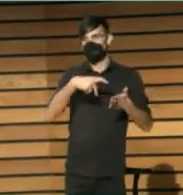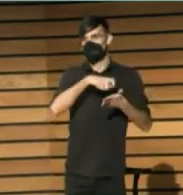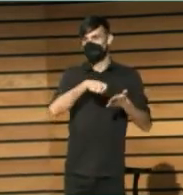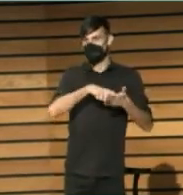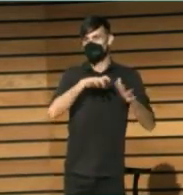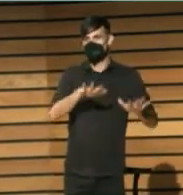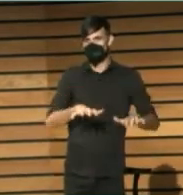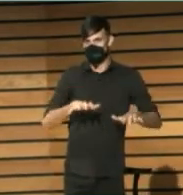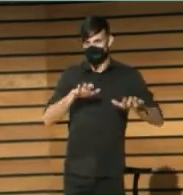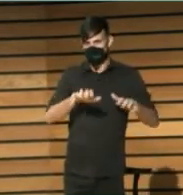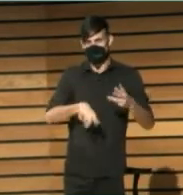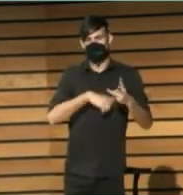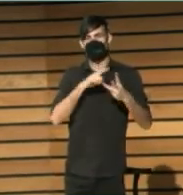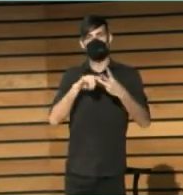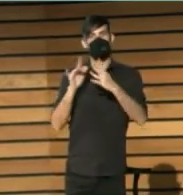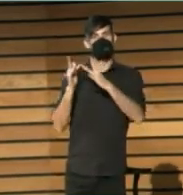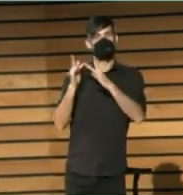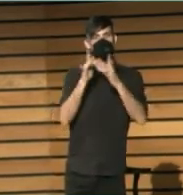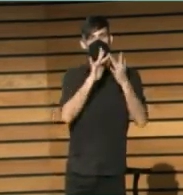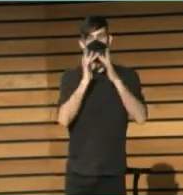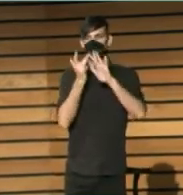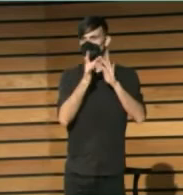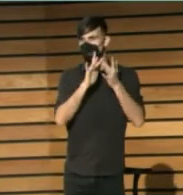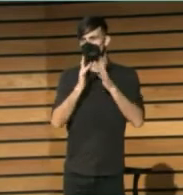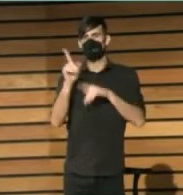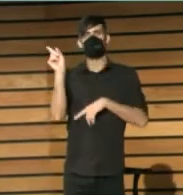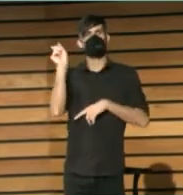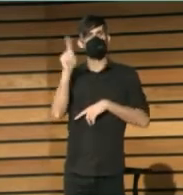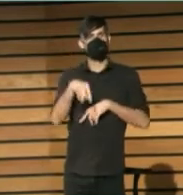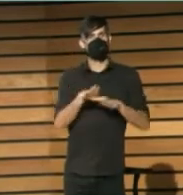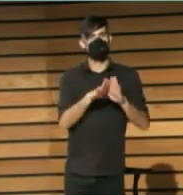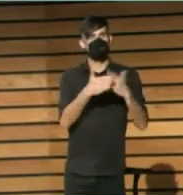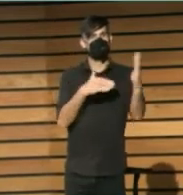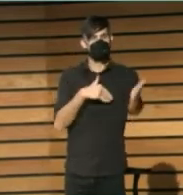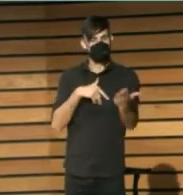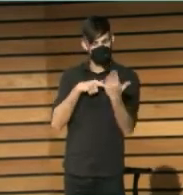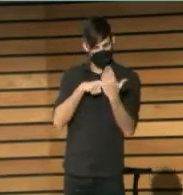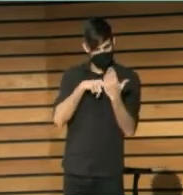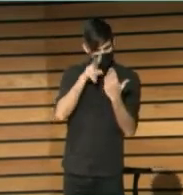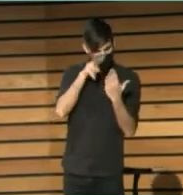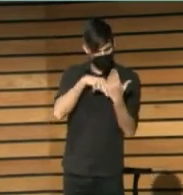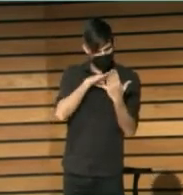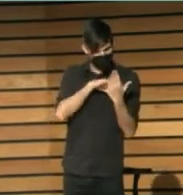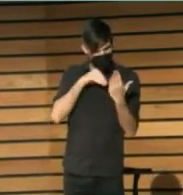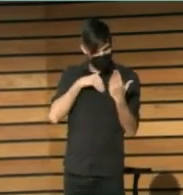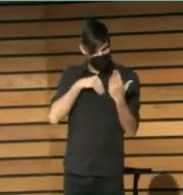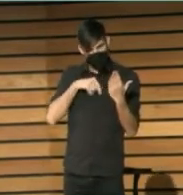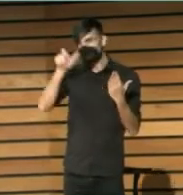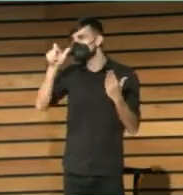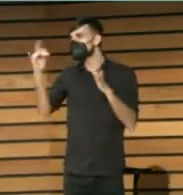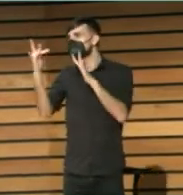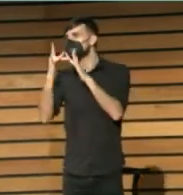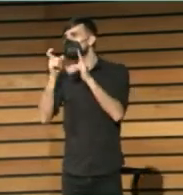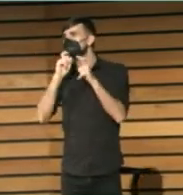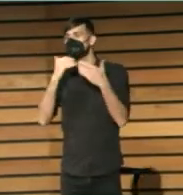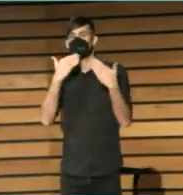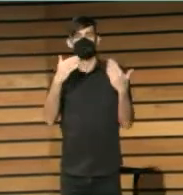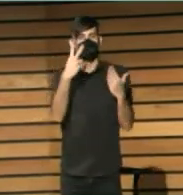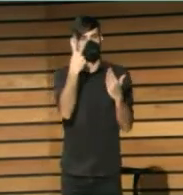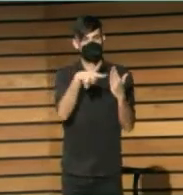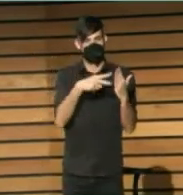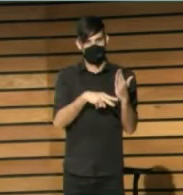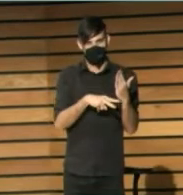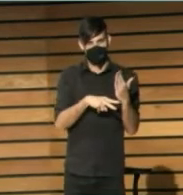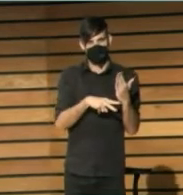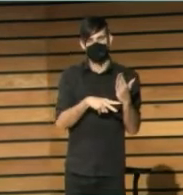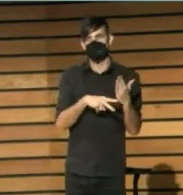y aprendió a relacionarse con los libros y con las personas leyendo. Y